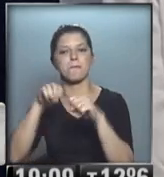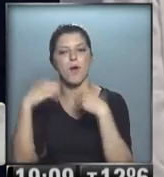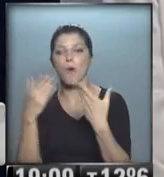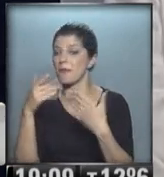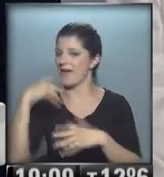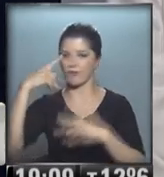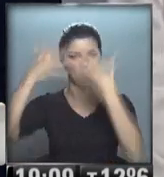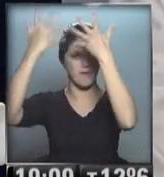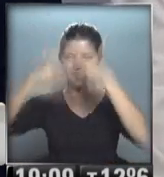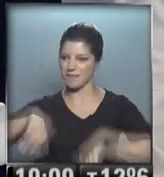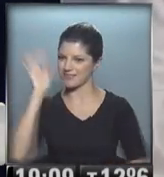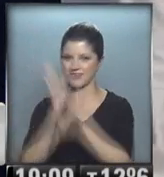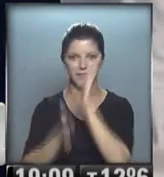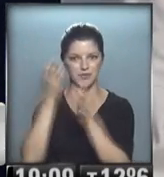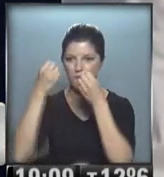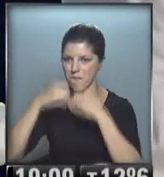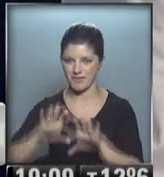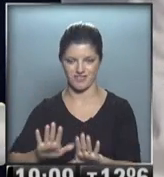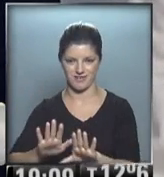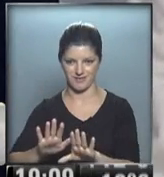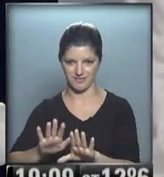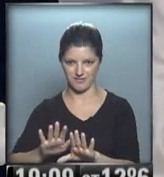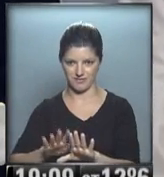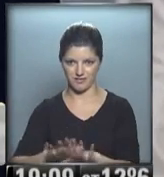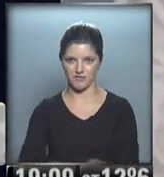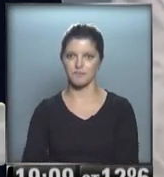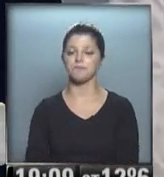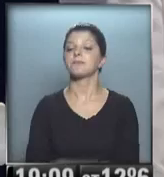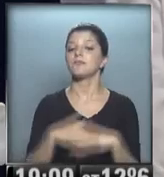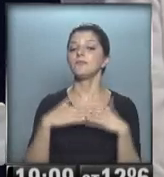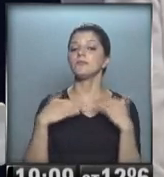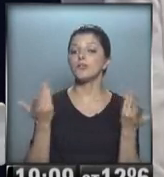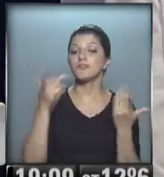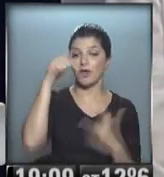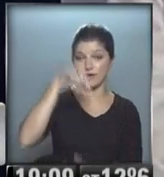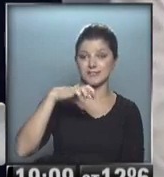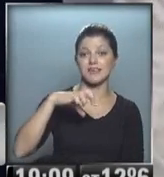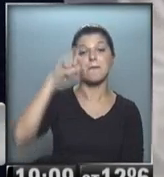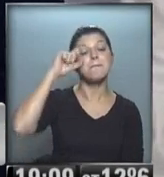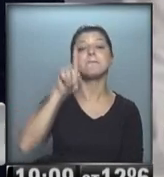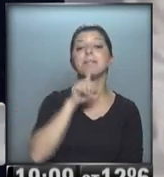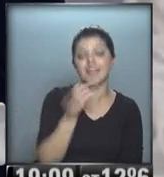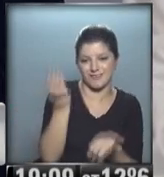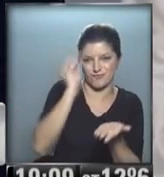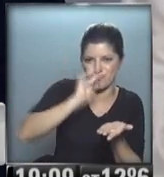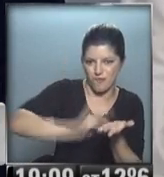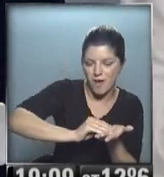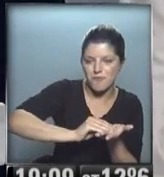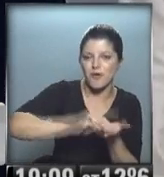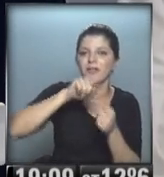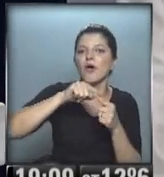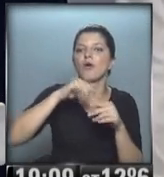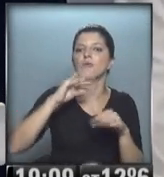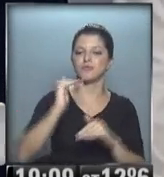el tratamiento correspondiente. De modo tal de que con este PET que se incorpora estamos dando un